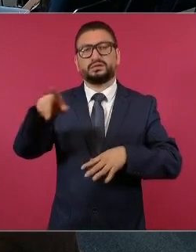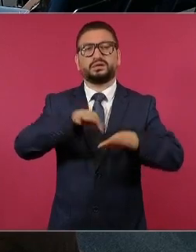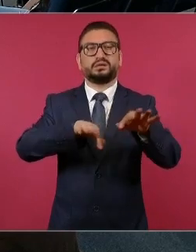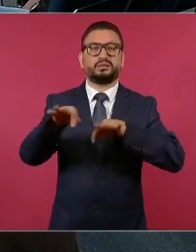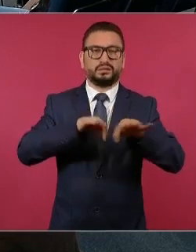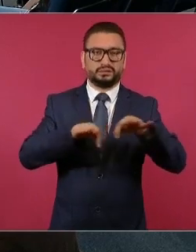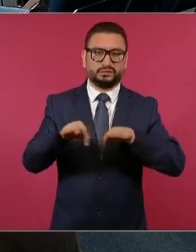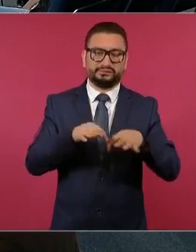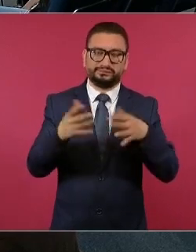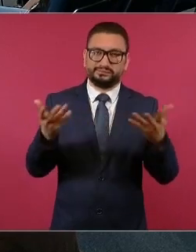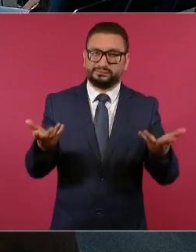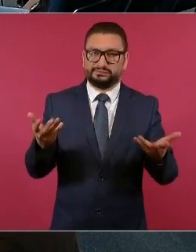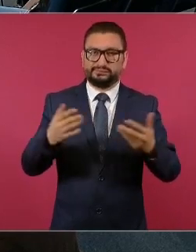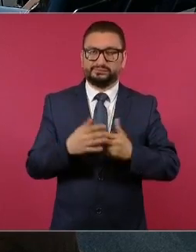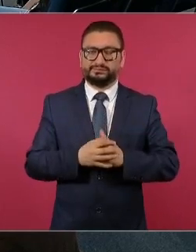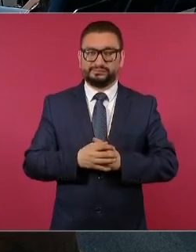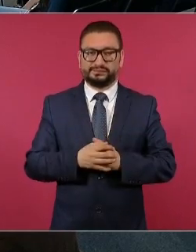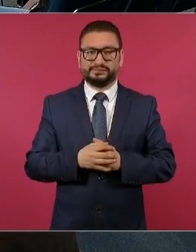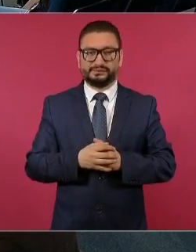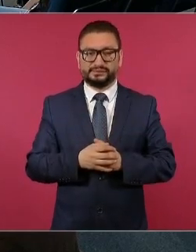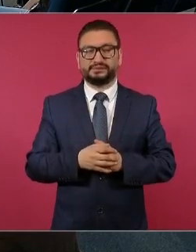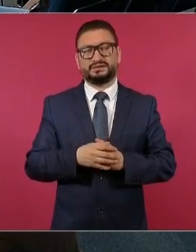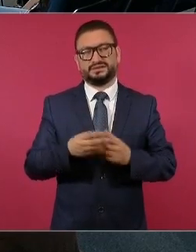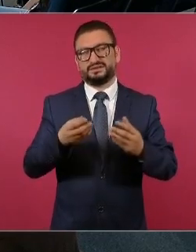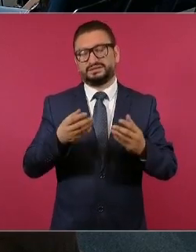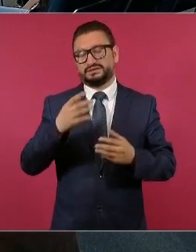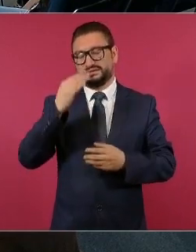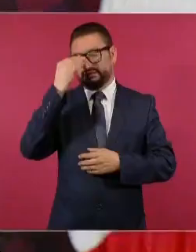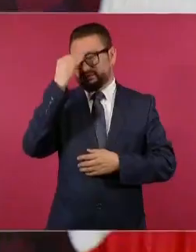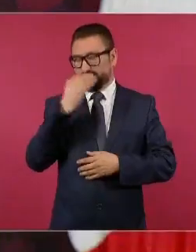Entonces, una tragedia.